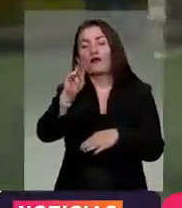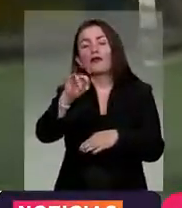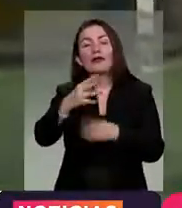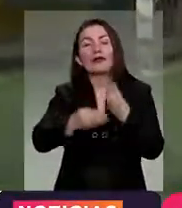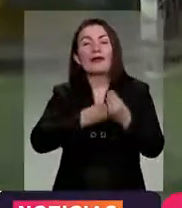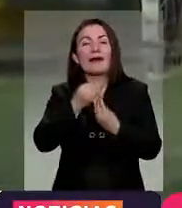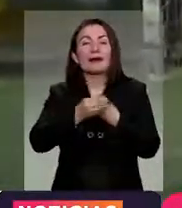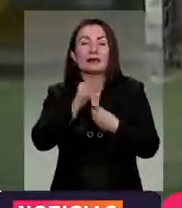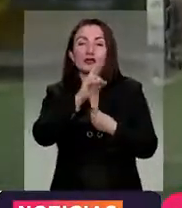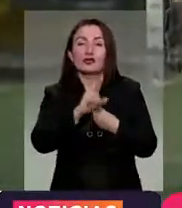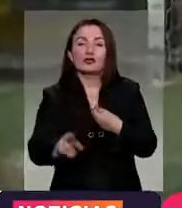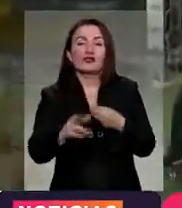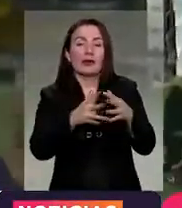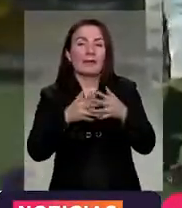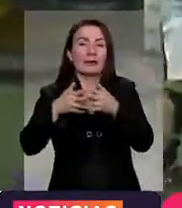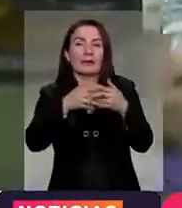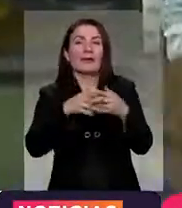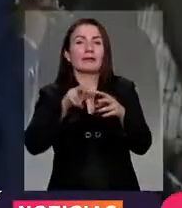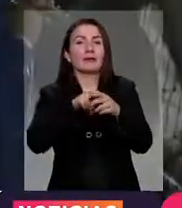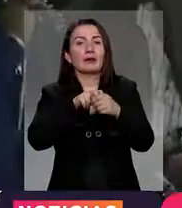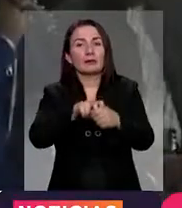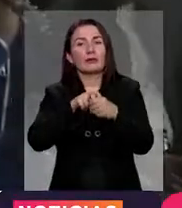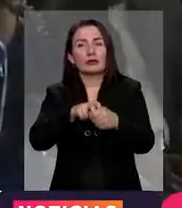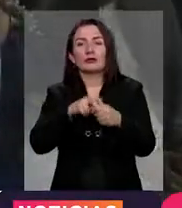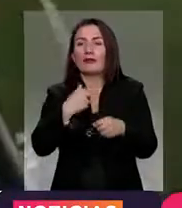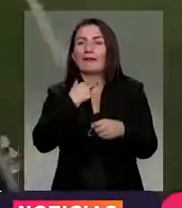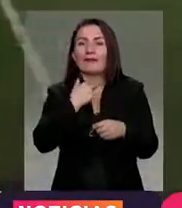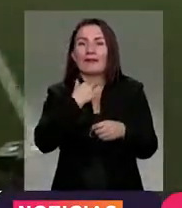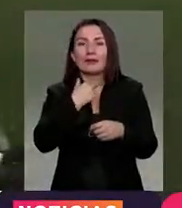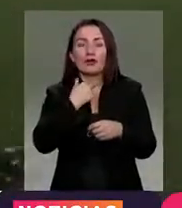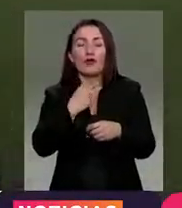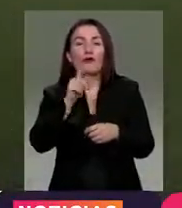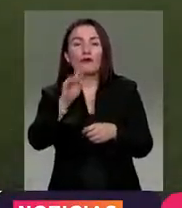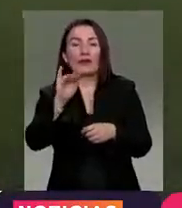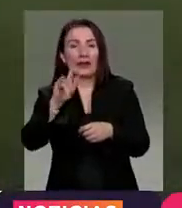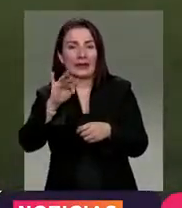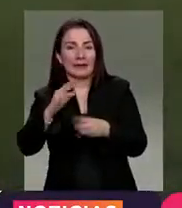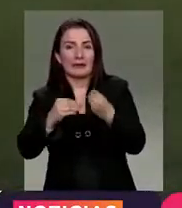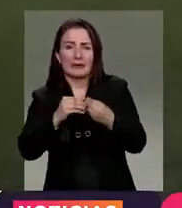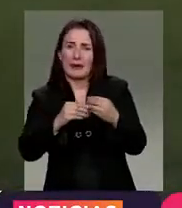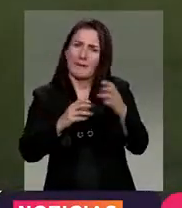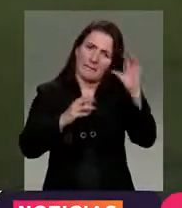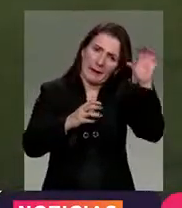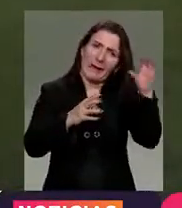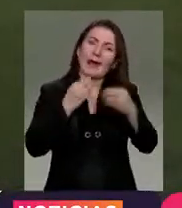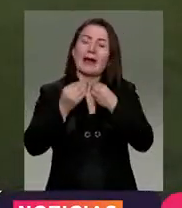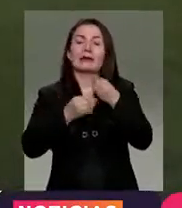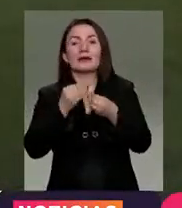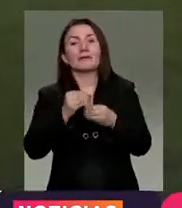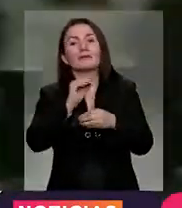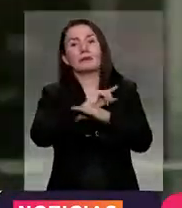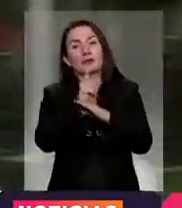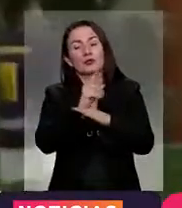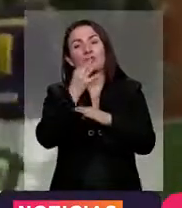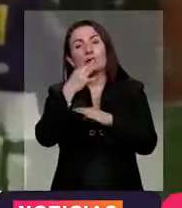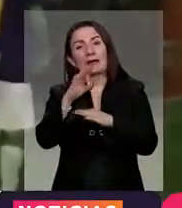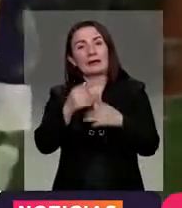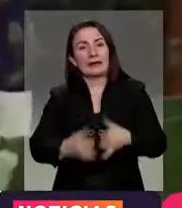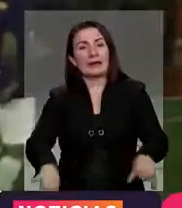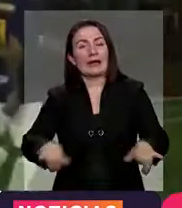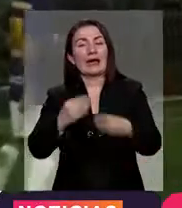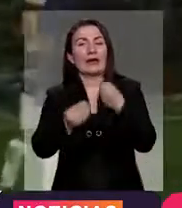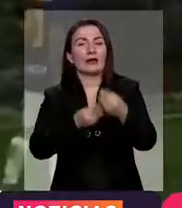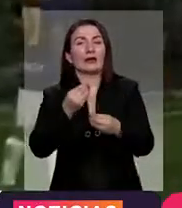anotación para Suramericana de Transportes, pero no les alcanzó, pues Felipe Gómez remató de cabeza al minuto 13, dejando a los dirigidos por Alonso